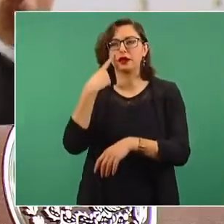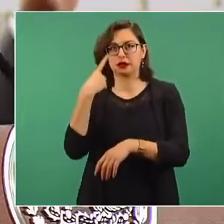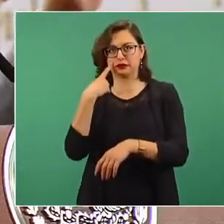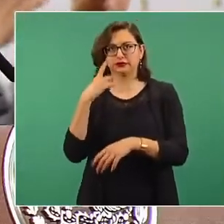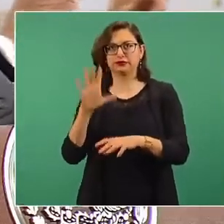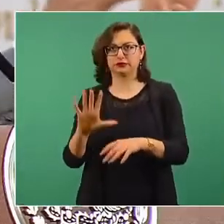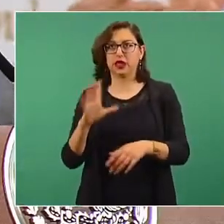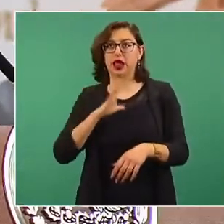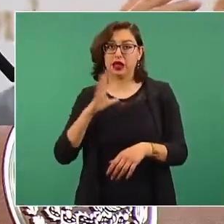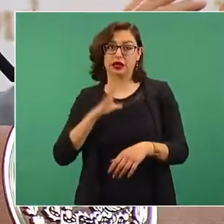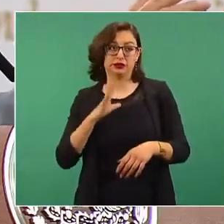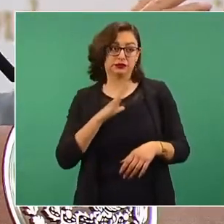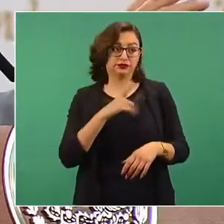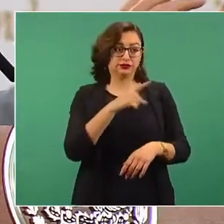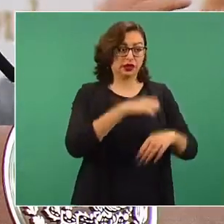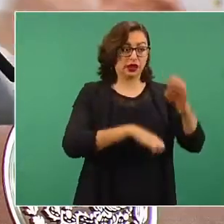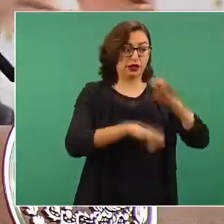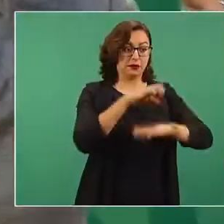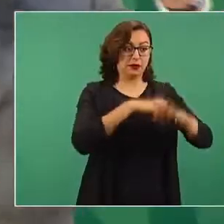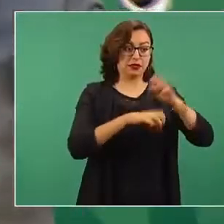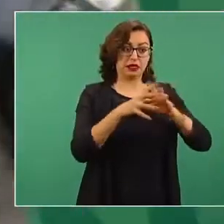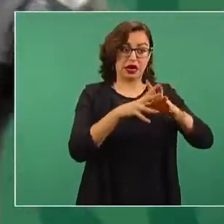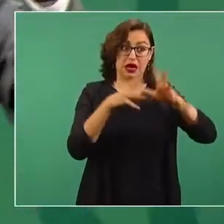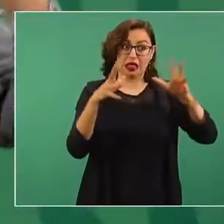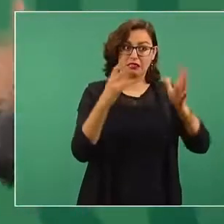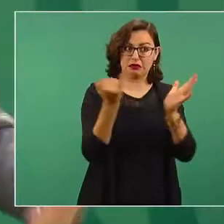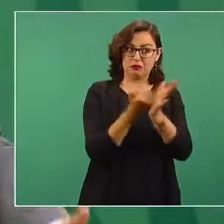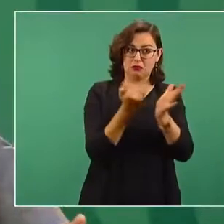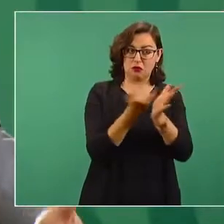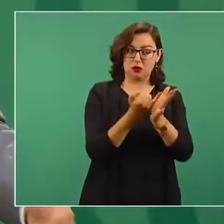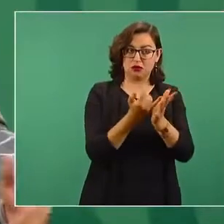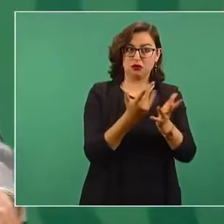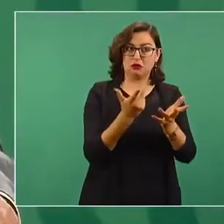en esta primera etapa a grandes contribuyentes, estamos hablando de